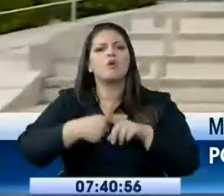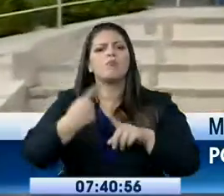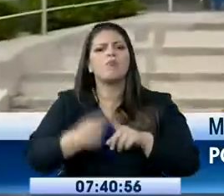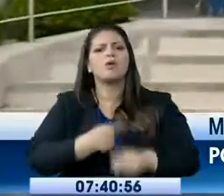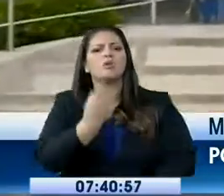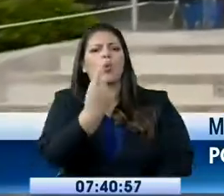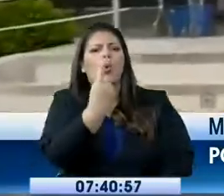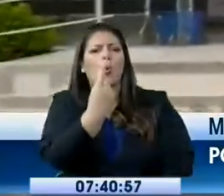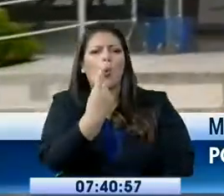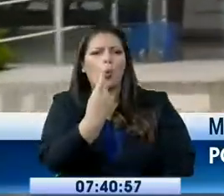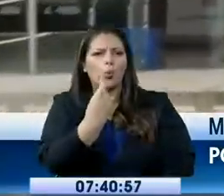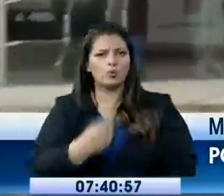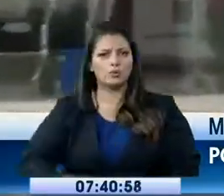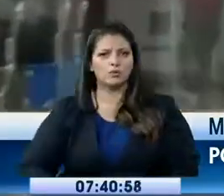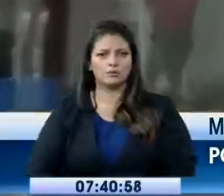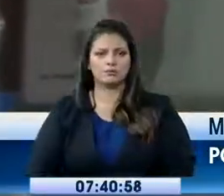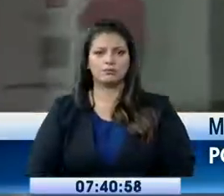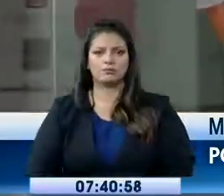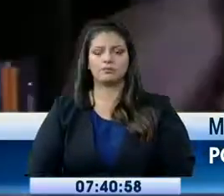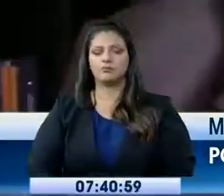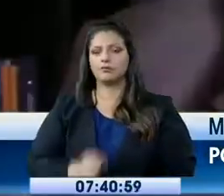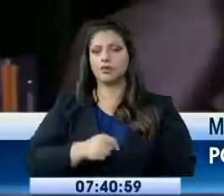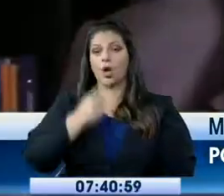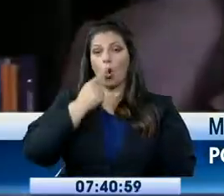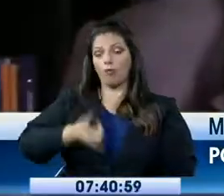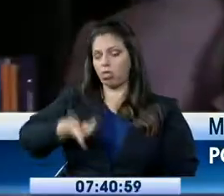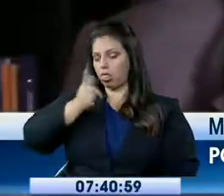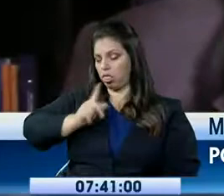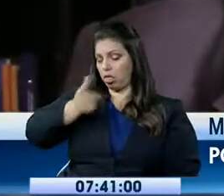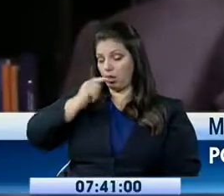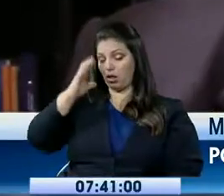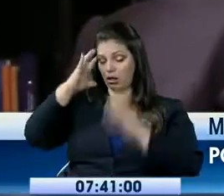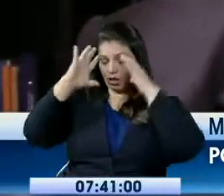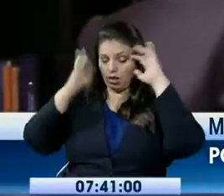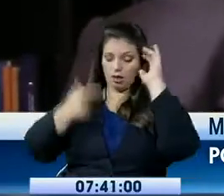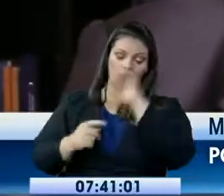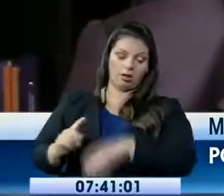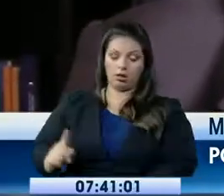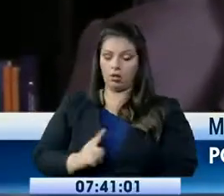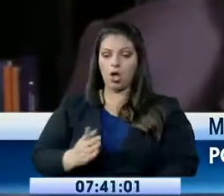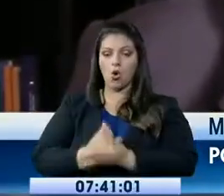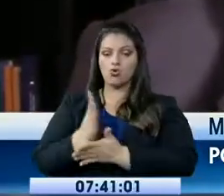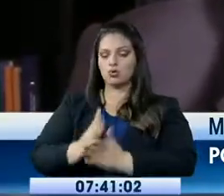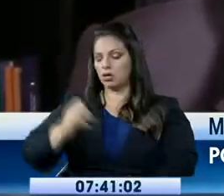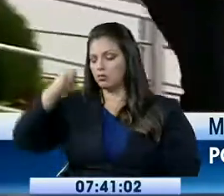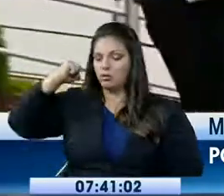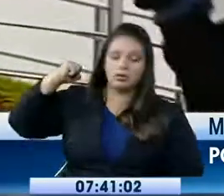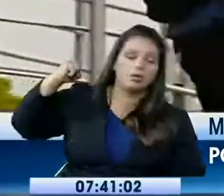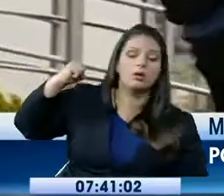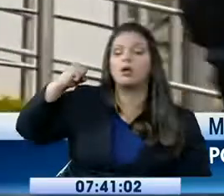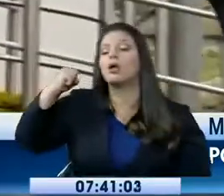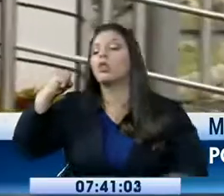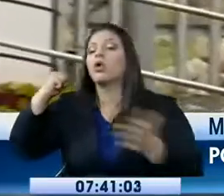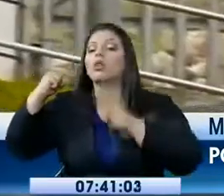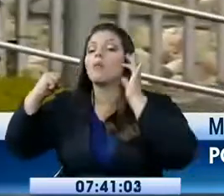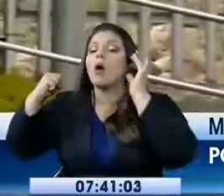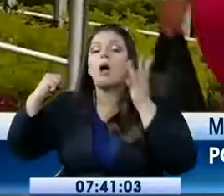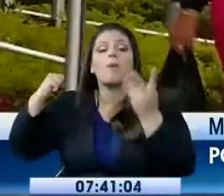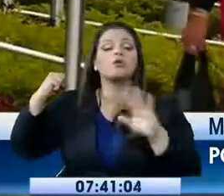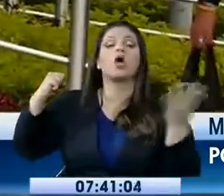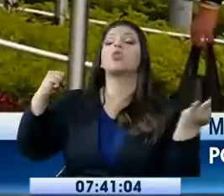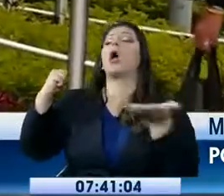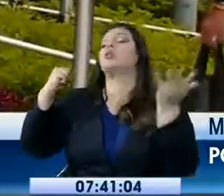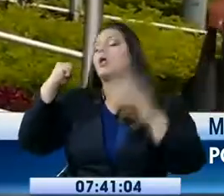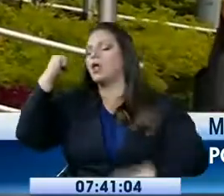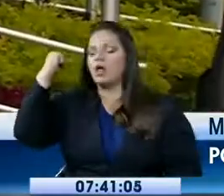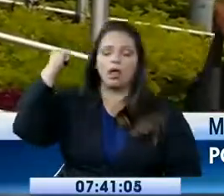encontraba durmiendo con su niña. La persona ingresa con un cuchillo en su mano a arremeter contra su pareja sentimental, pero en ese momento